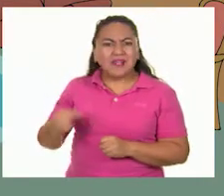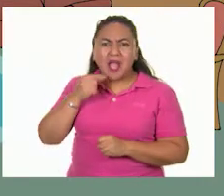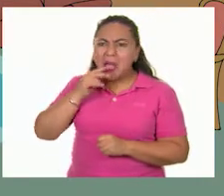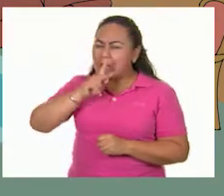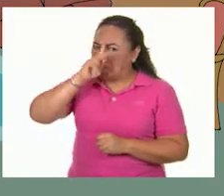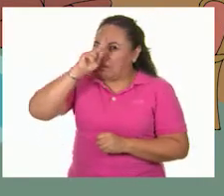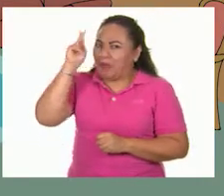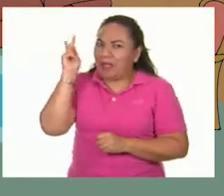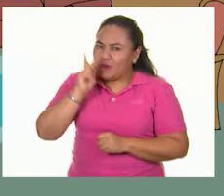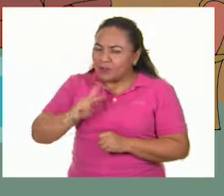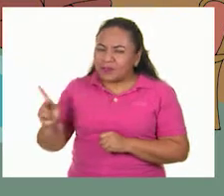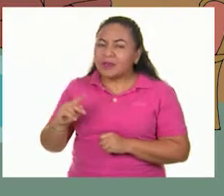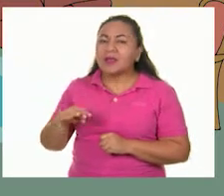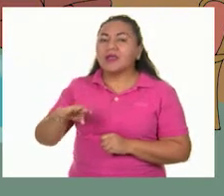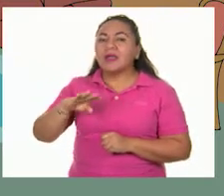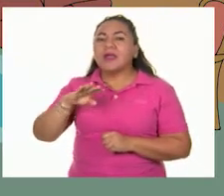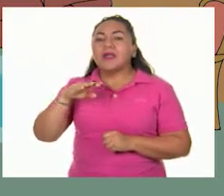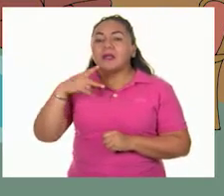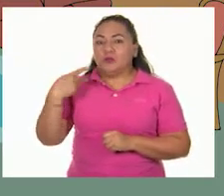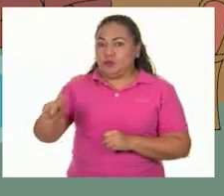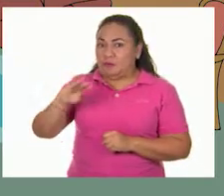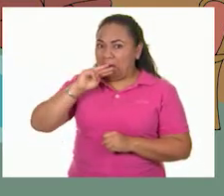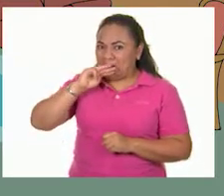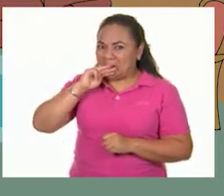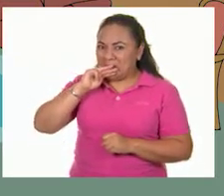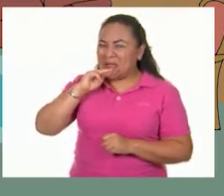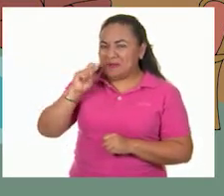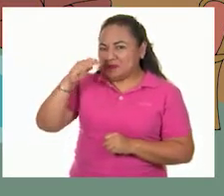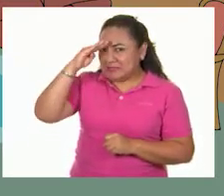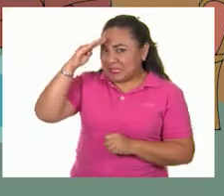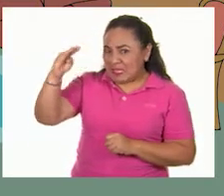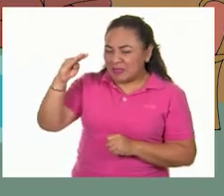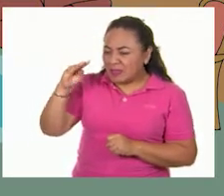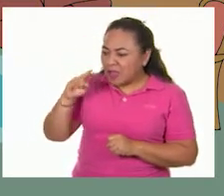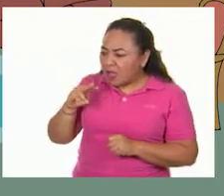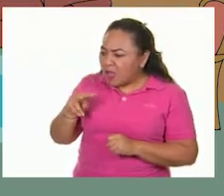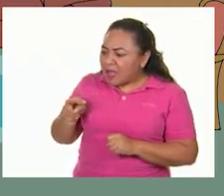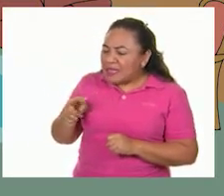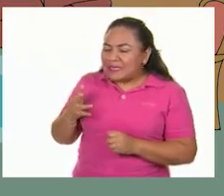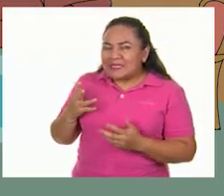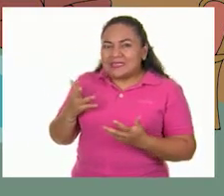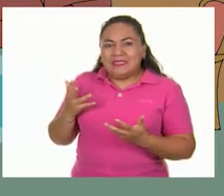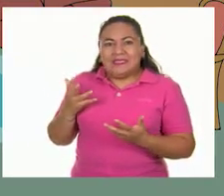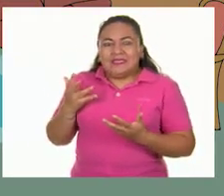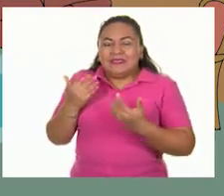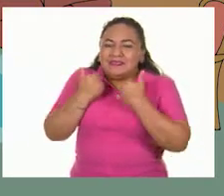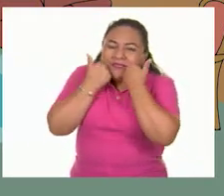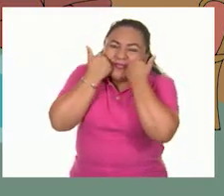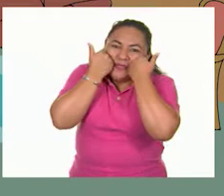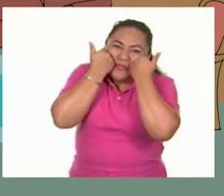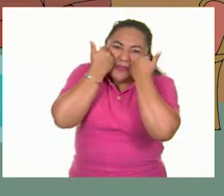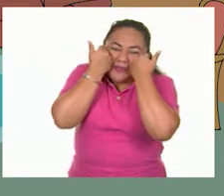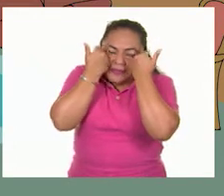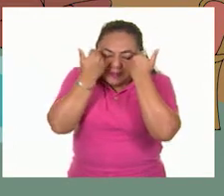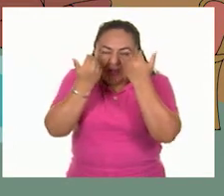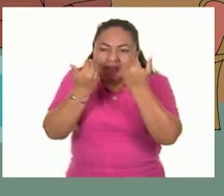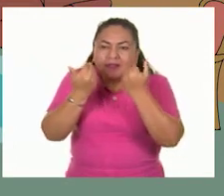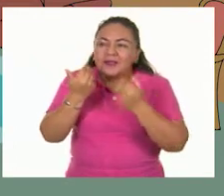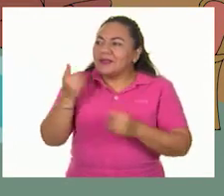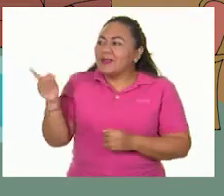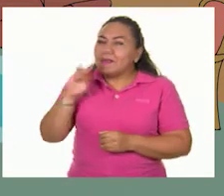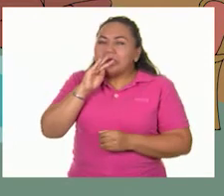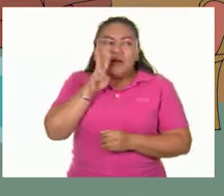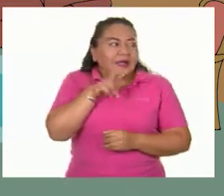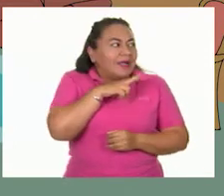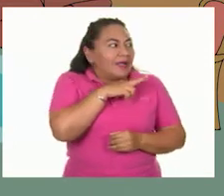¿no? Y la señora, o sea, su mamá, andaba, pero terriblemente avergonzada. Y nos volteaba a ver